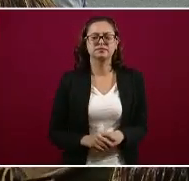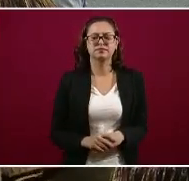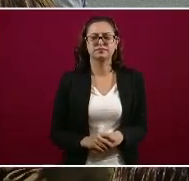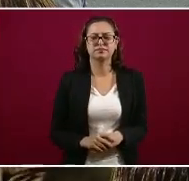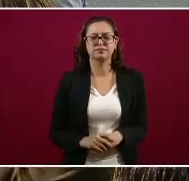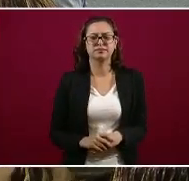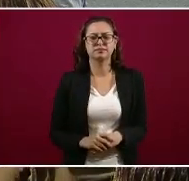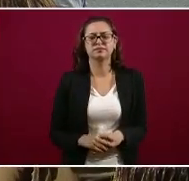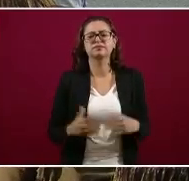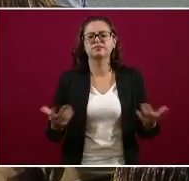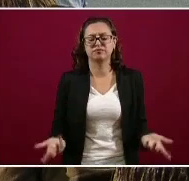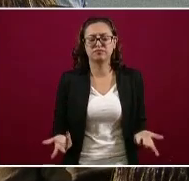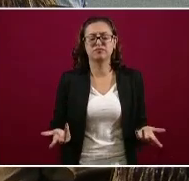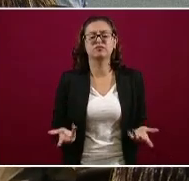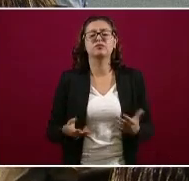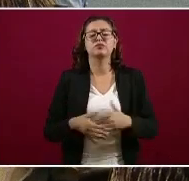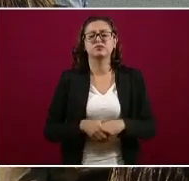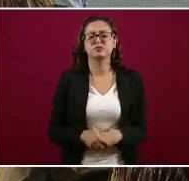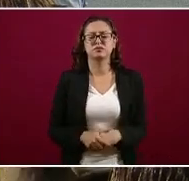sí